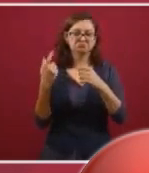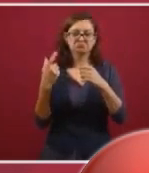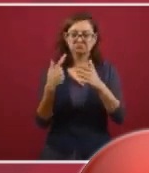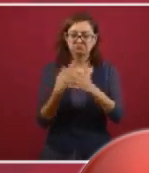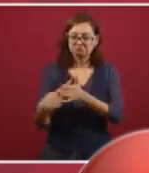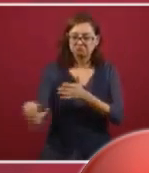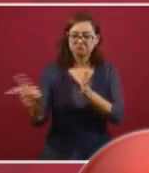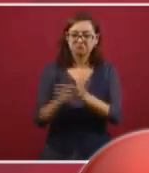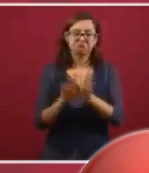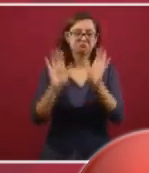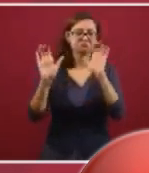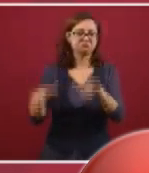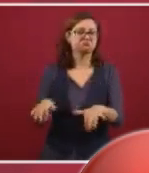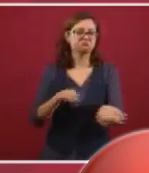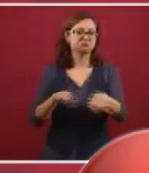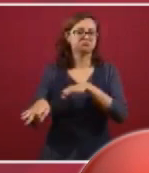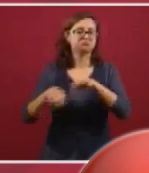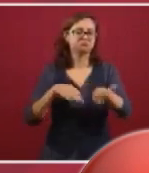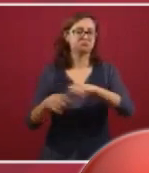con su plaza,